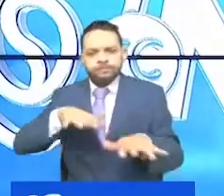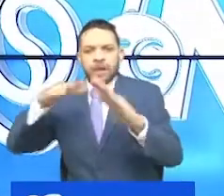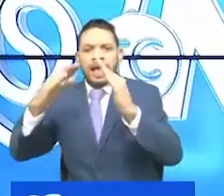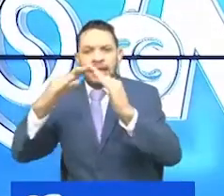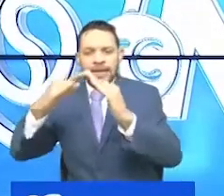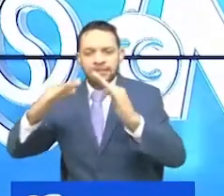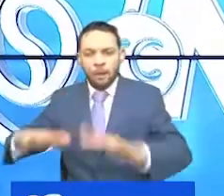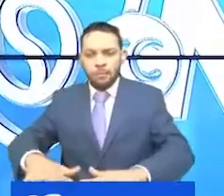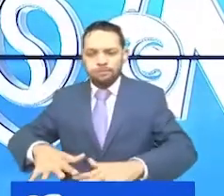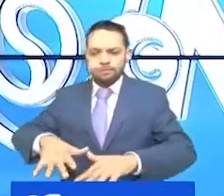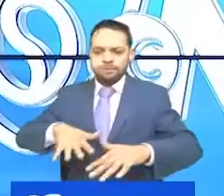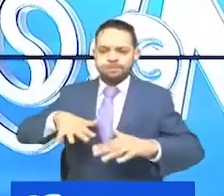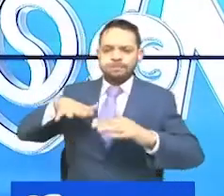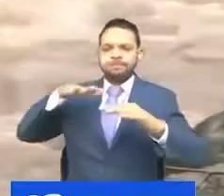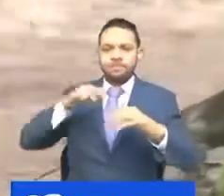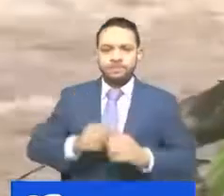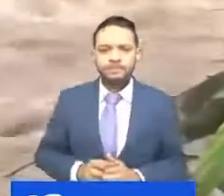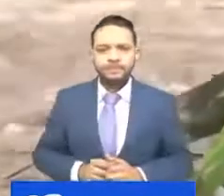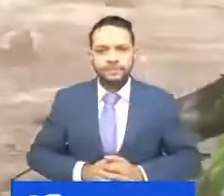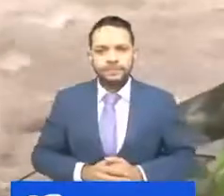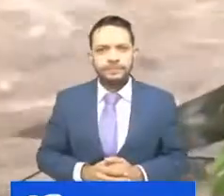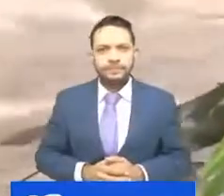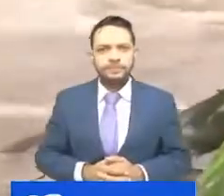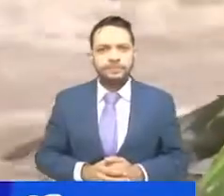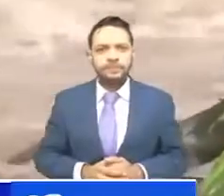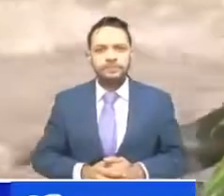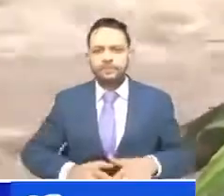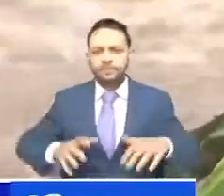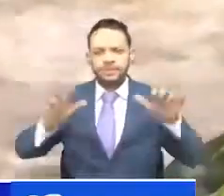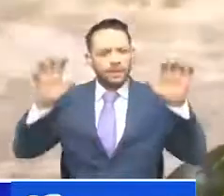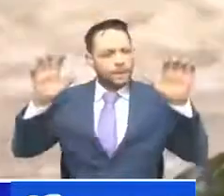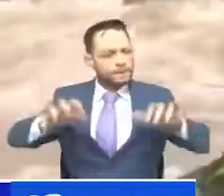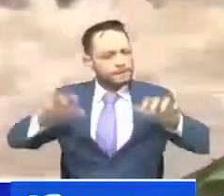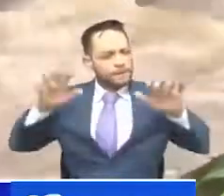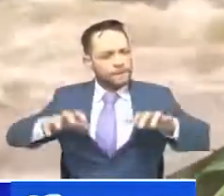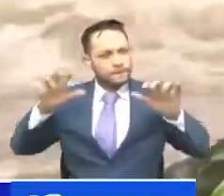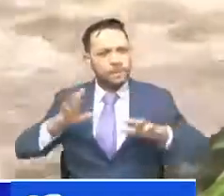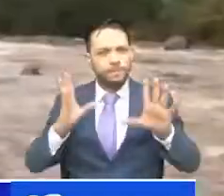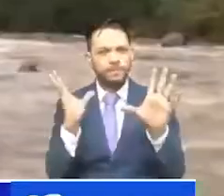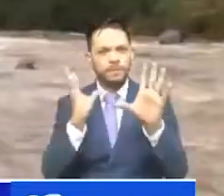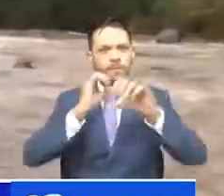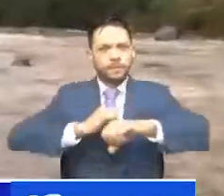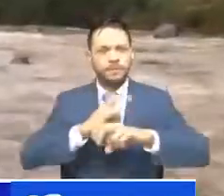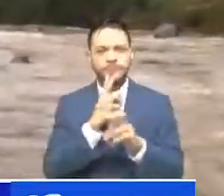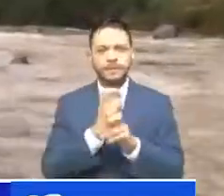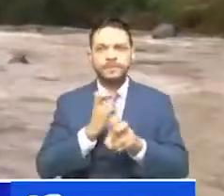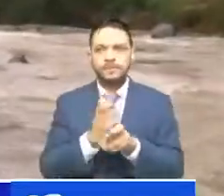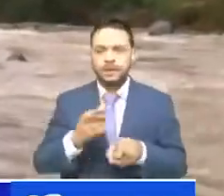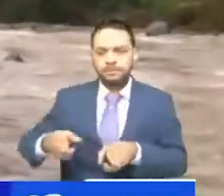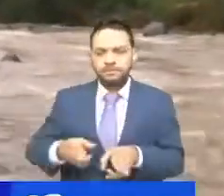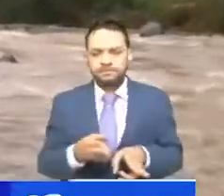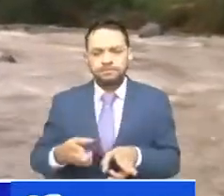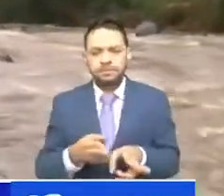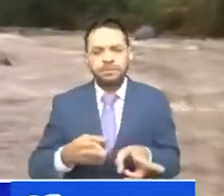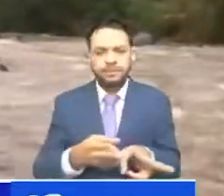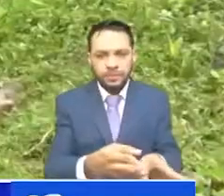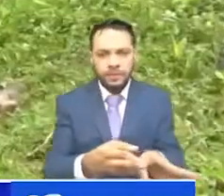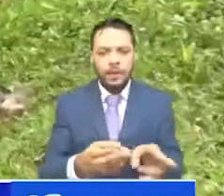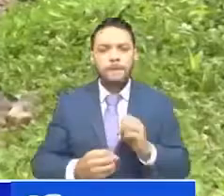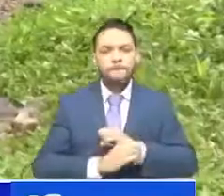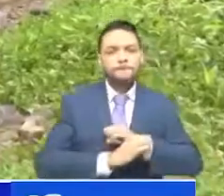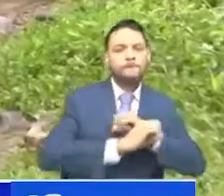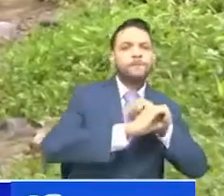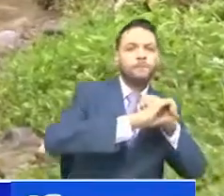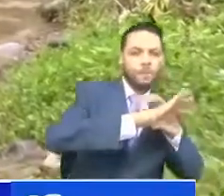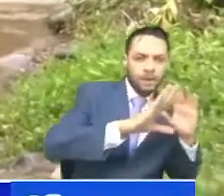vieron afectadas. Las intensas lluvias de la noche provocaron el aumento en el nivel del río. Así continuaba en horas de la mañana